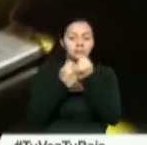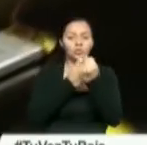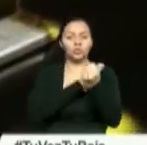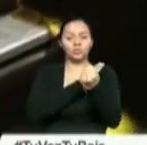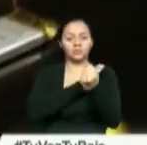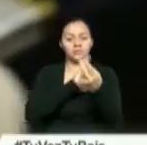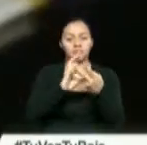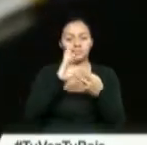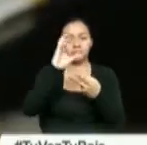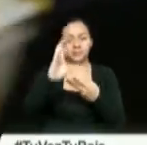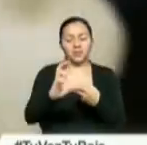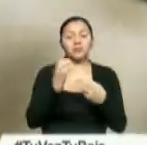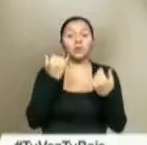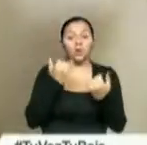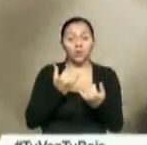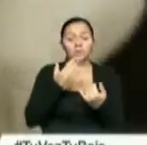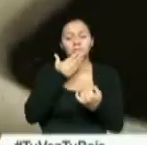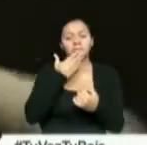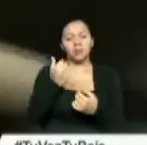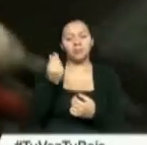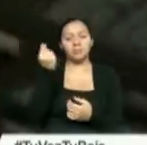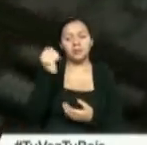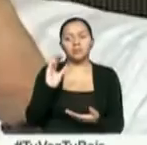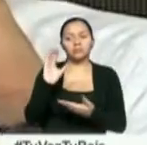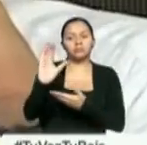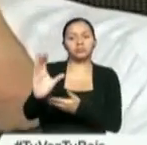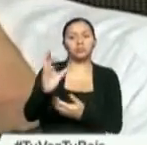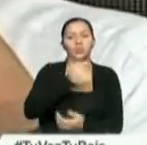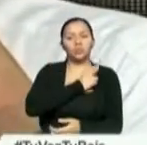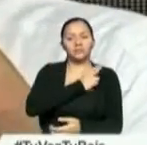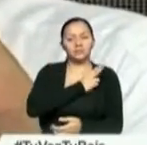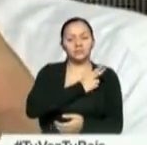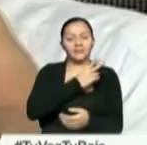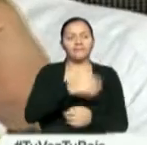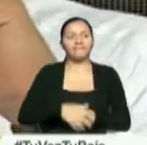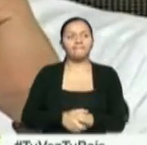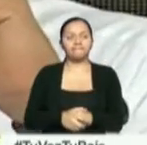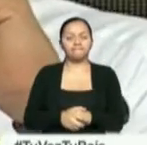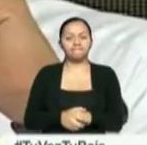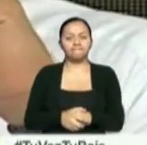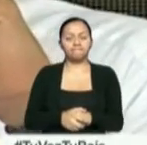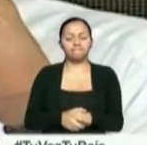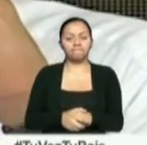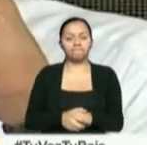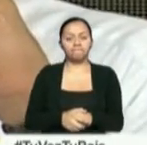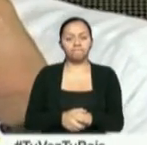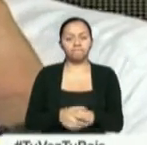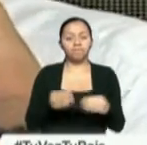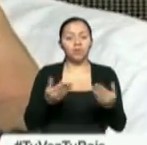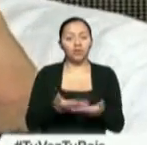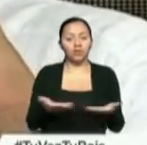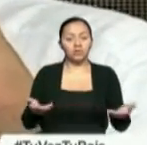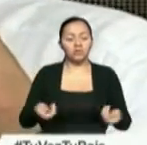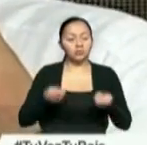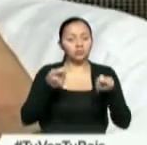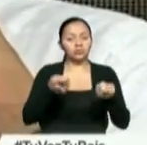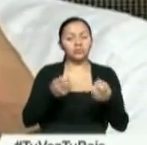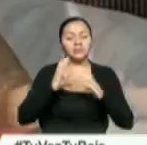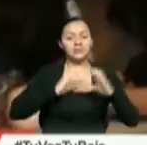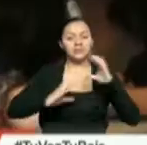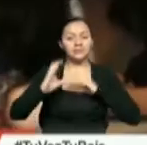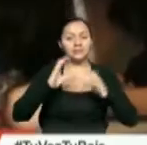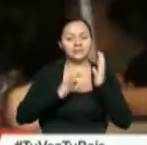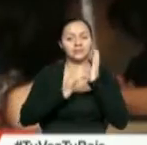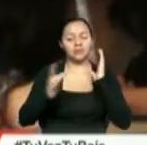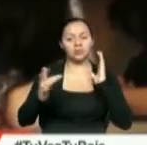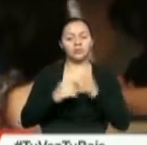somos el país que más destina porcentaje de pib a las universidades y recursos para ciencia y tecnología pero todavía falta mucho más por